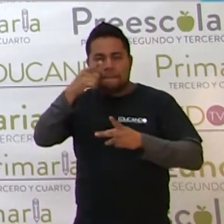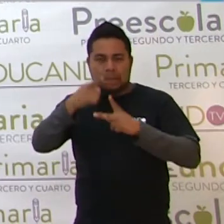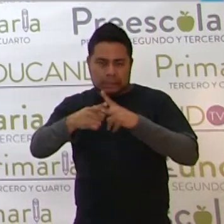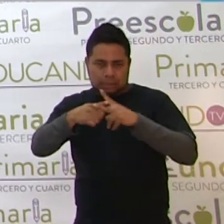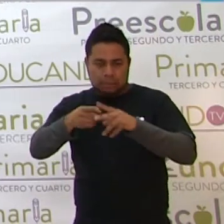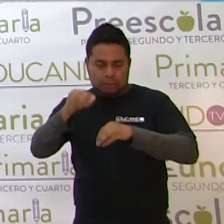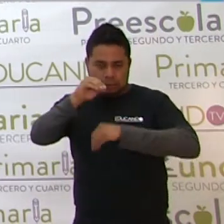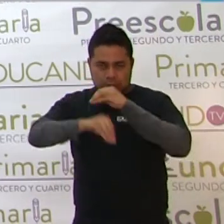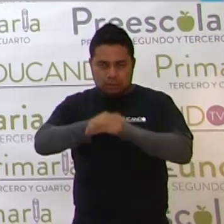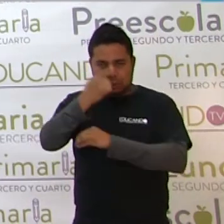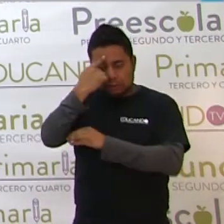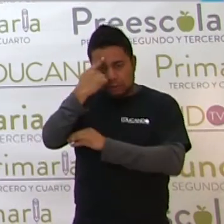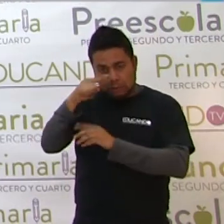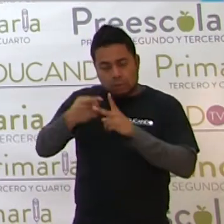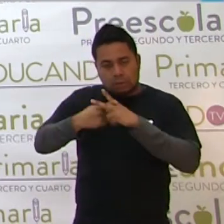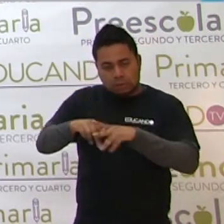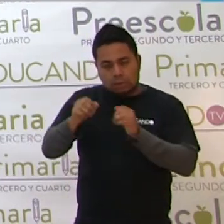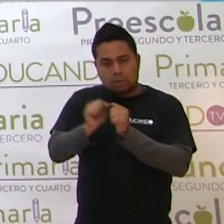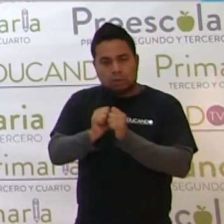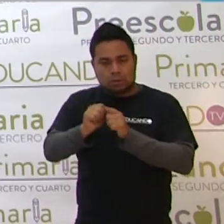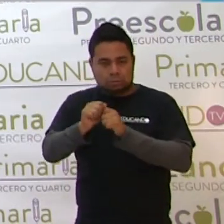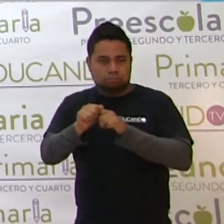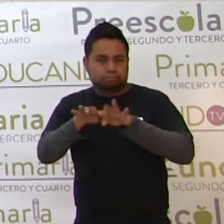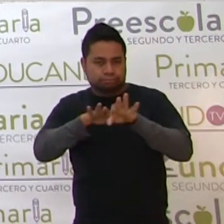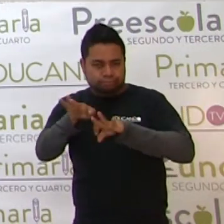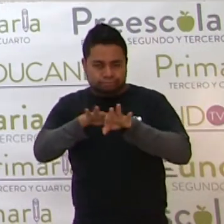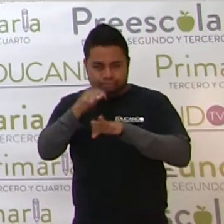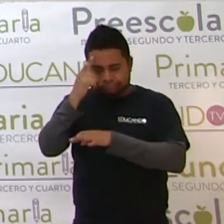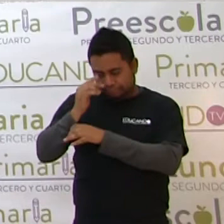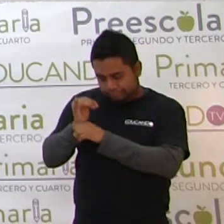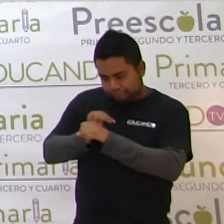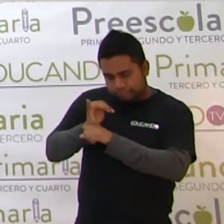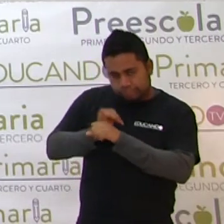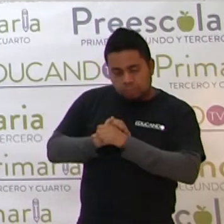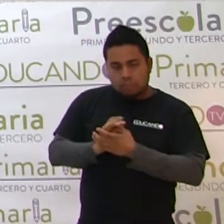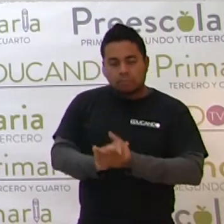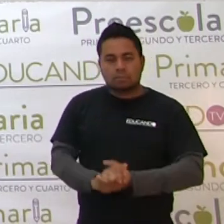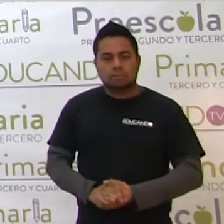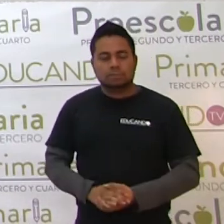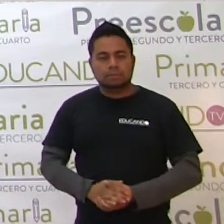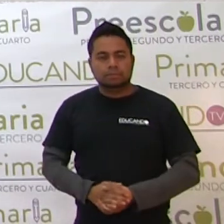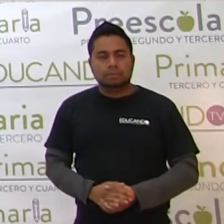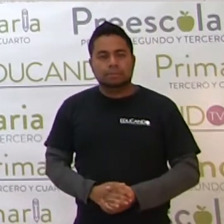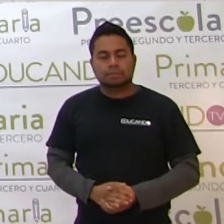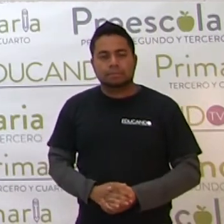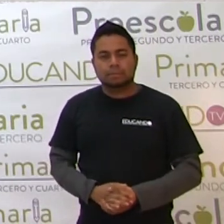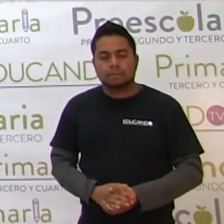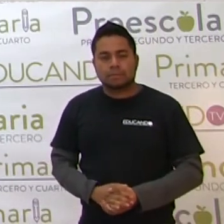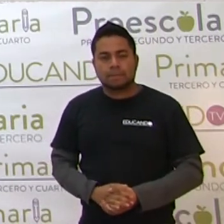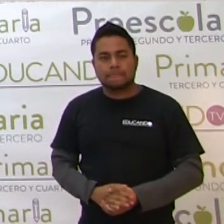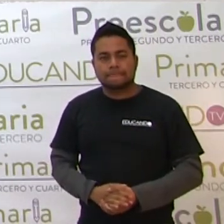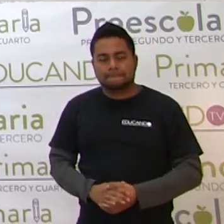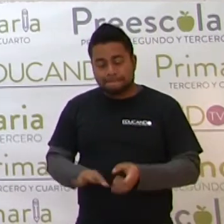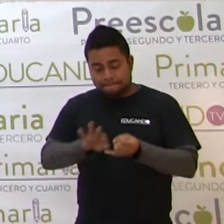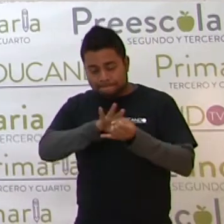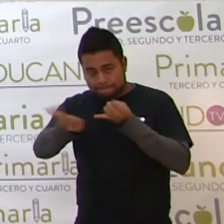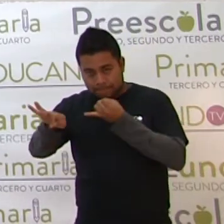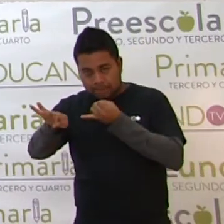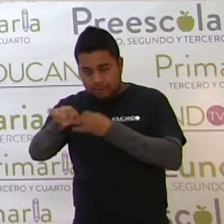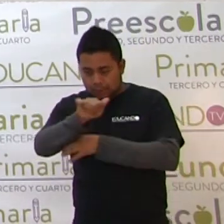matemáticas para ingresar en nuestro trabajo de investigación. Ahora, y por último, otra pregunta que podemos